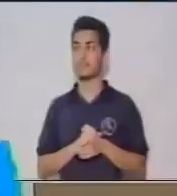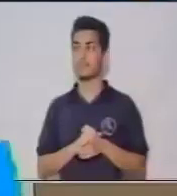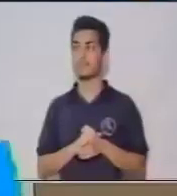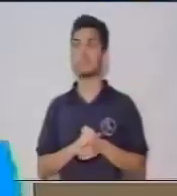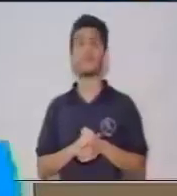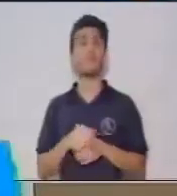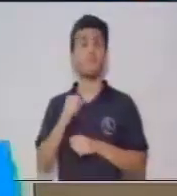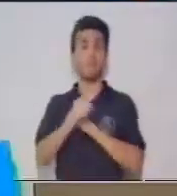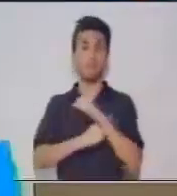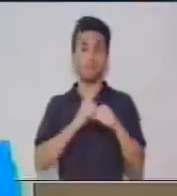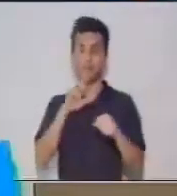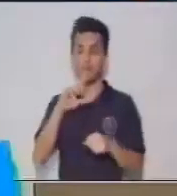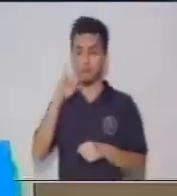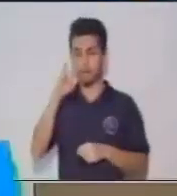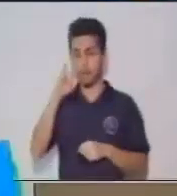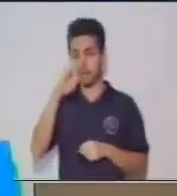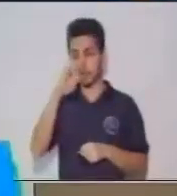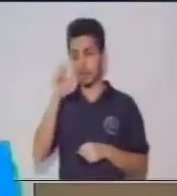frutero,